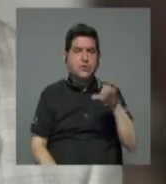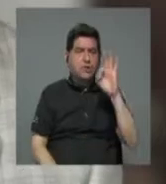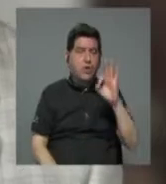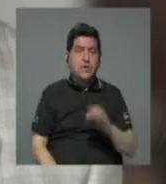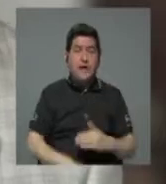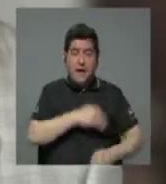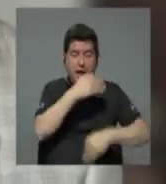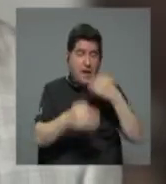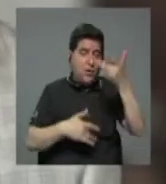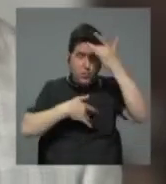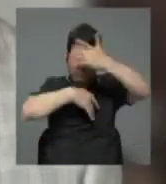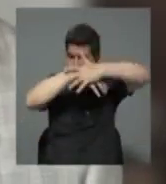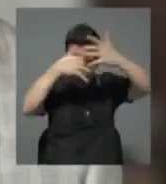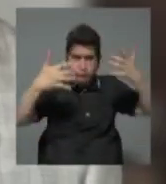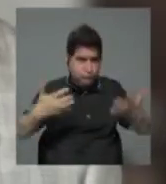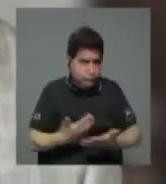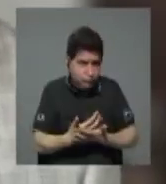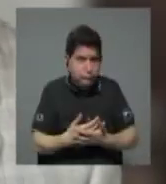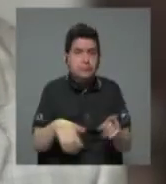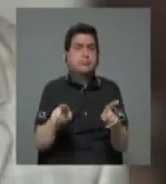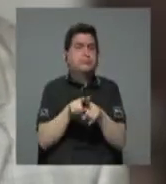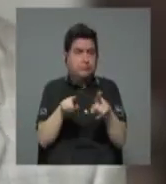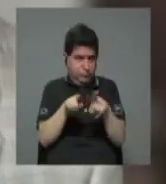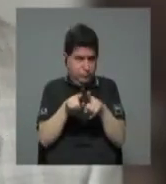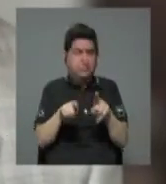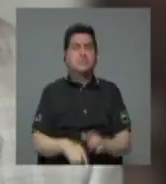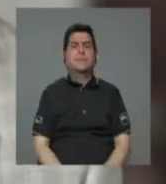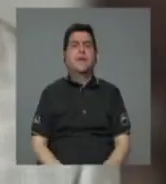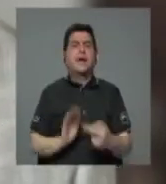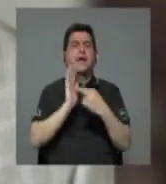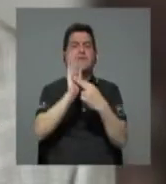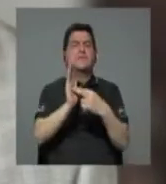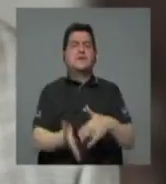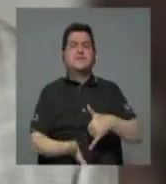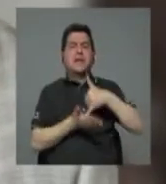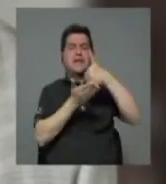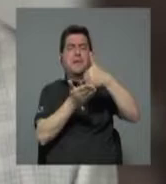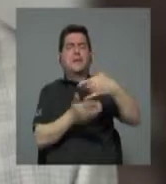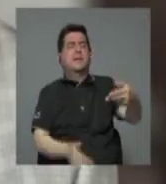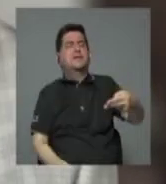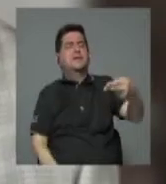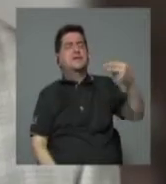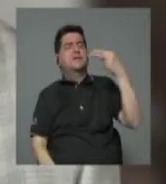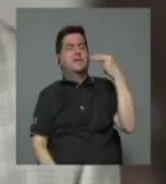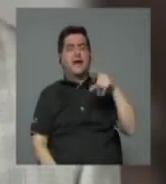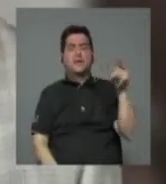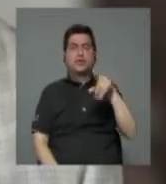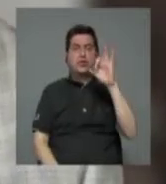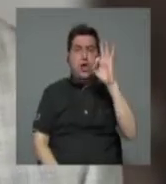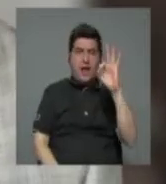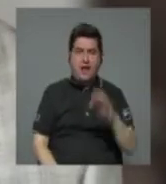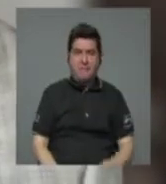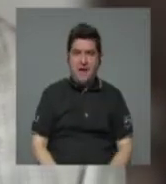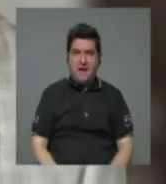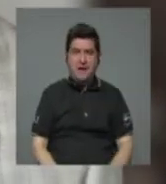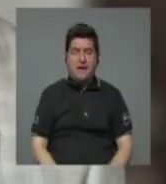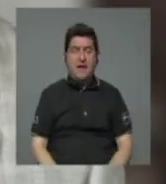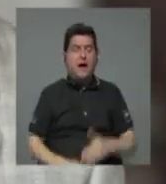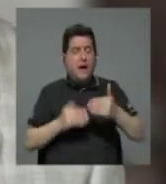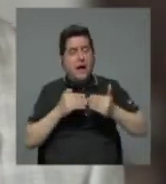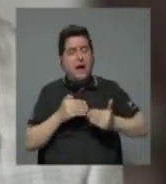este proceso pandémico, sino que también representa un premio al historial de la zona franca en el